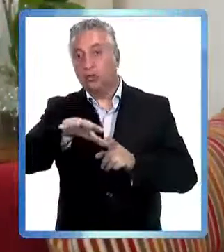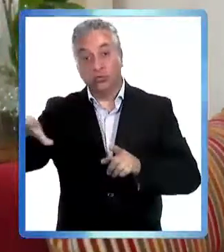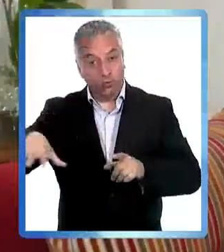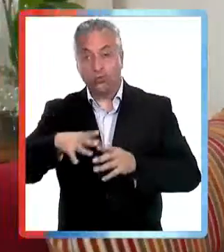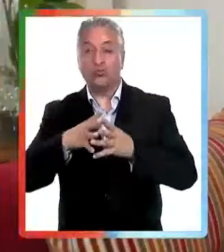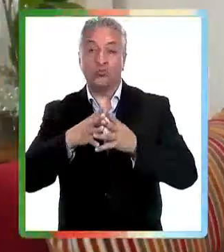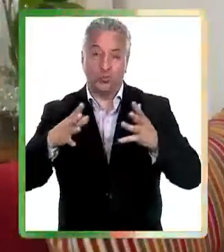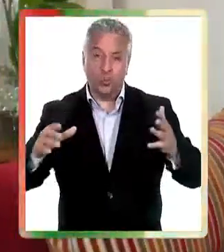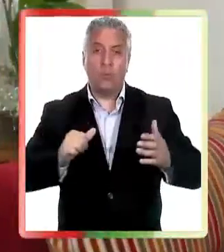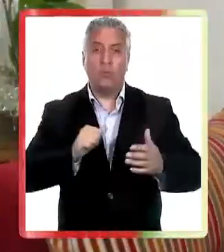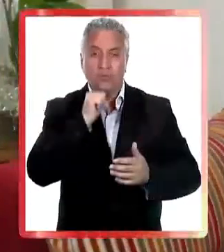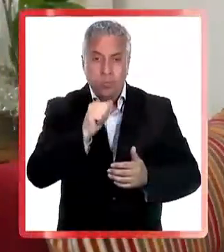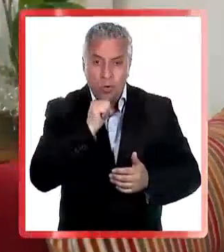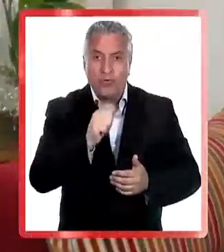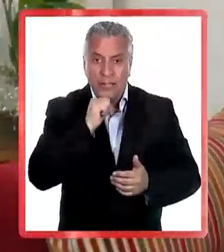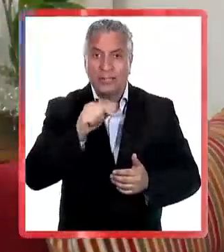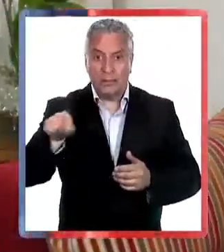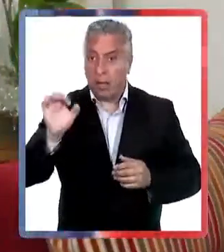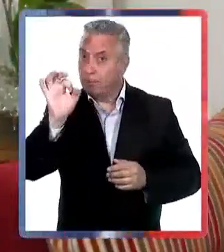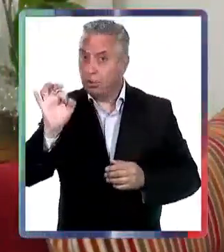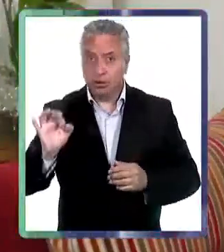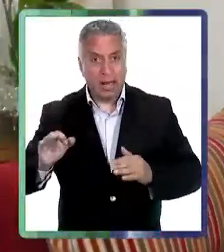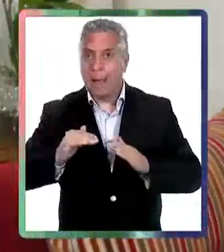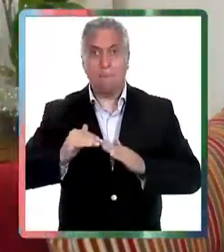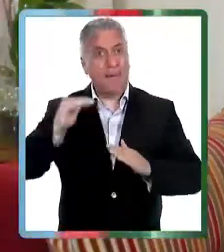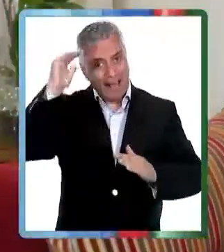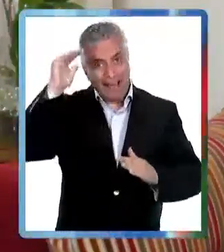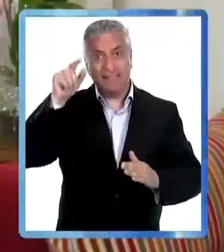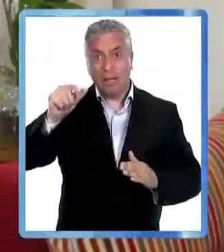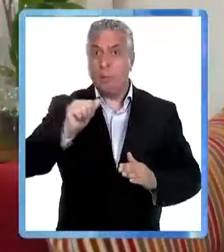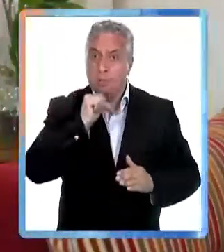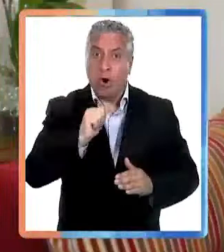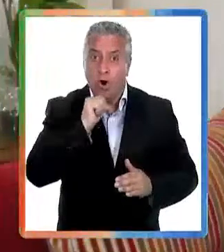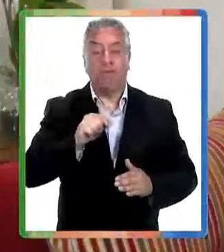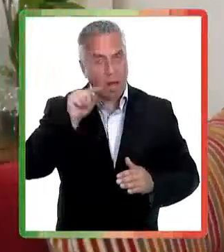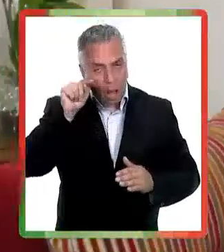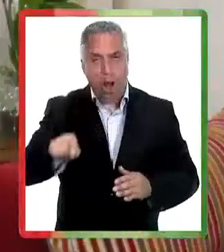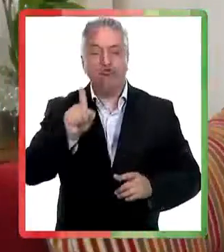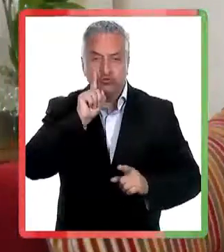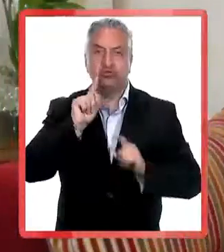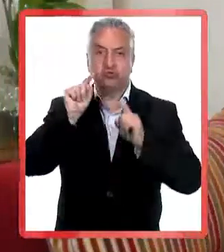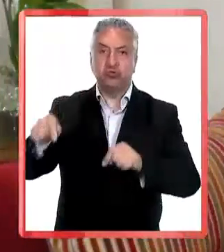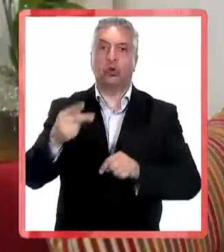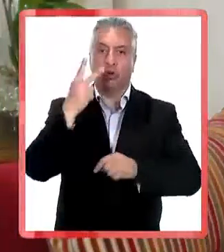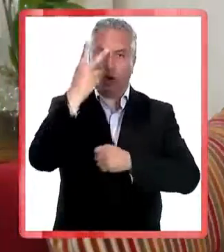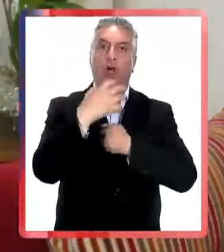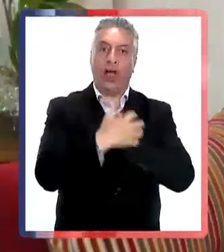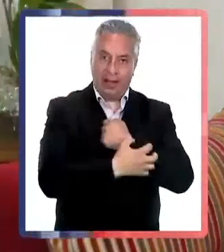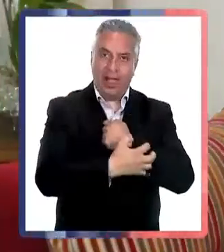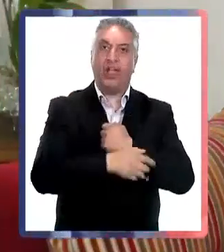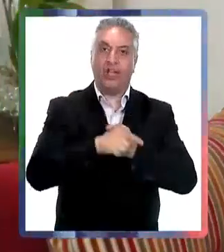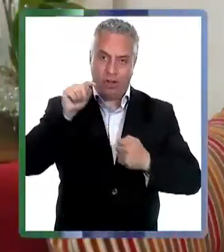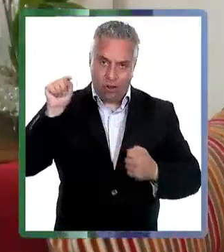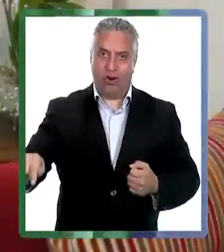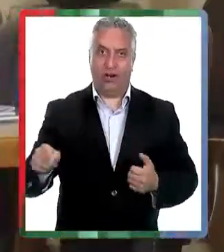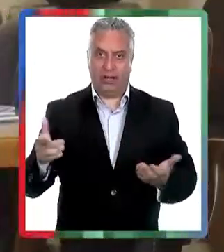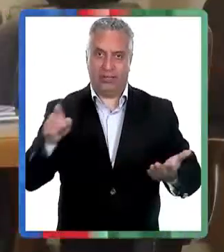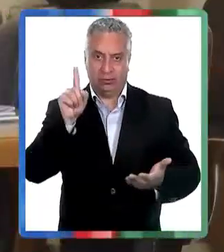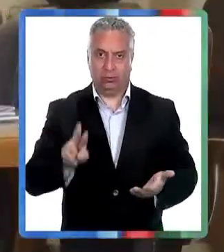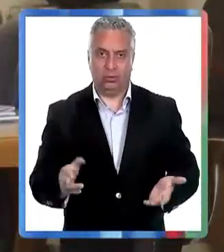mucha pobreza. De los índices más altos de pobreza en Chile están en esas dos regiones, en las comunas